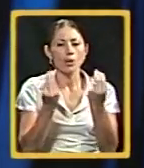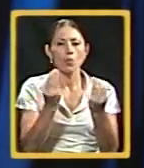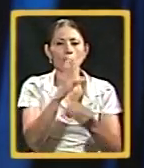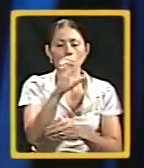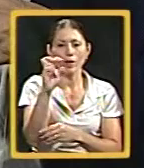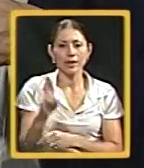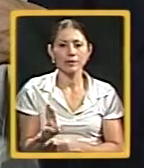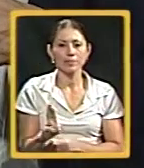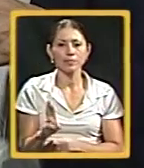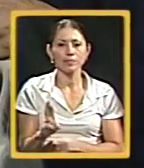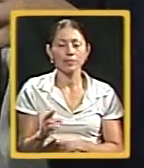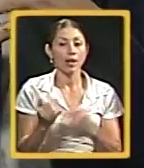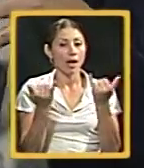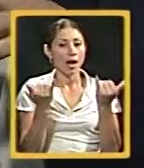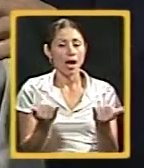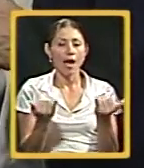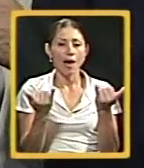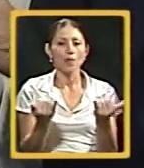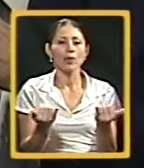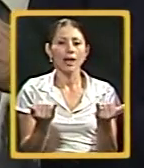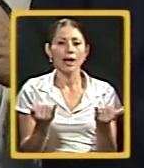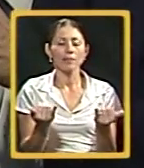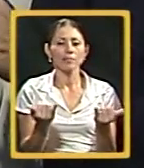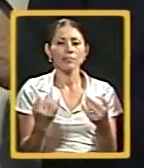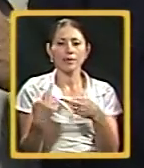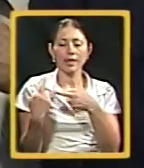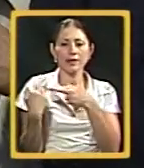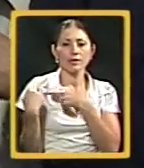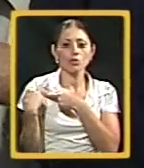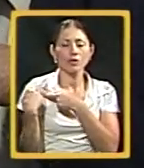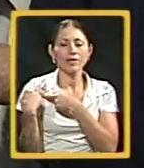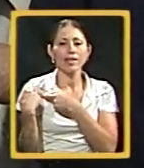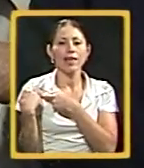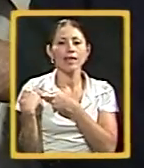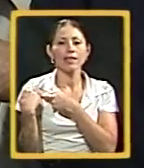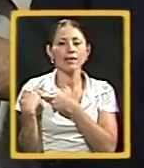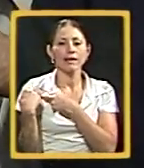Bueno, toca ahora y la responsabilidad,